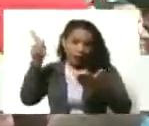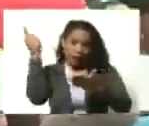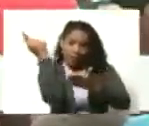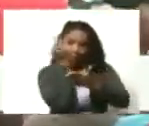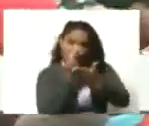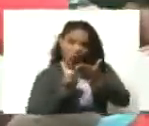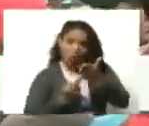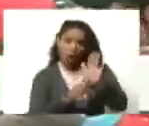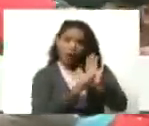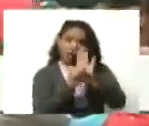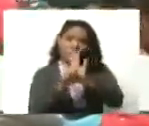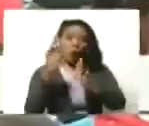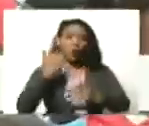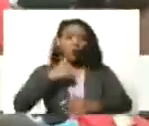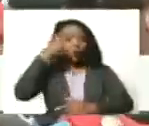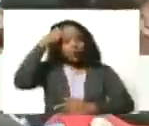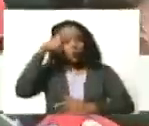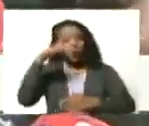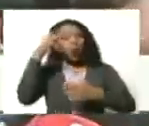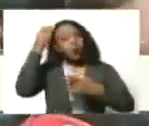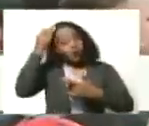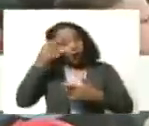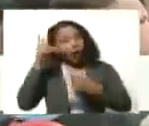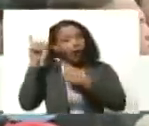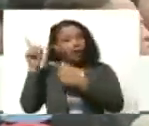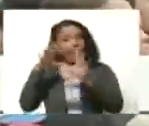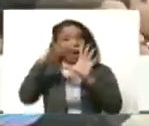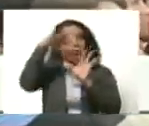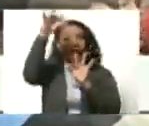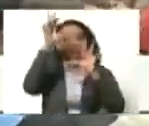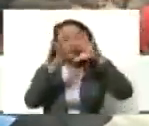que él cree que es nuestro pueblo. Esa estrella